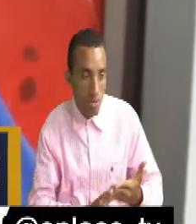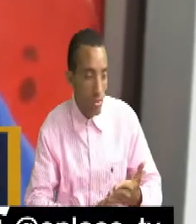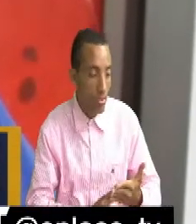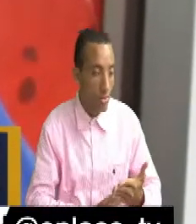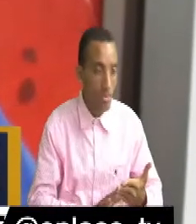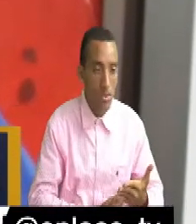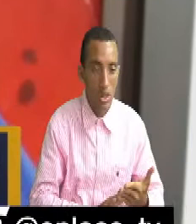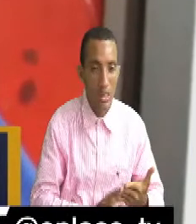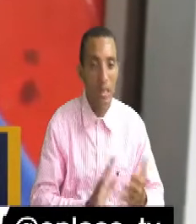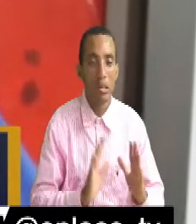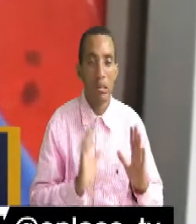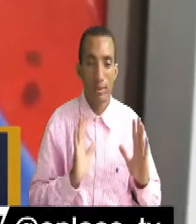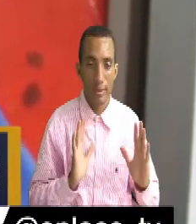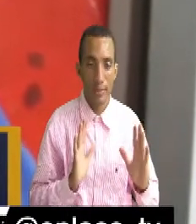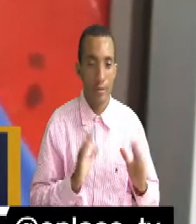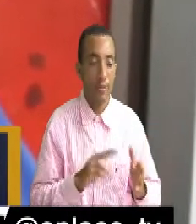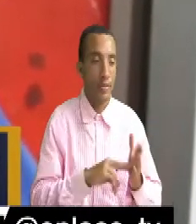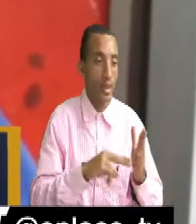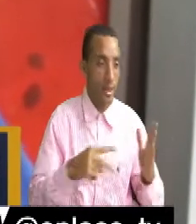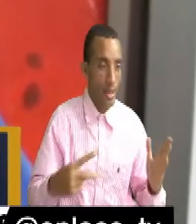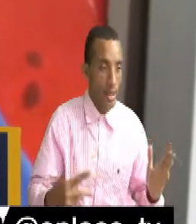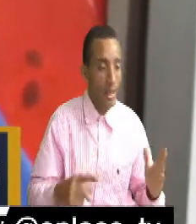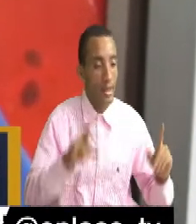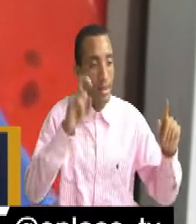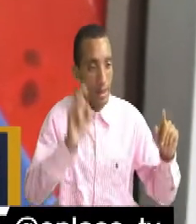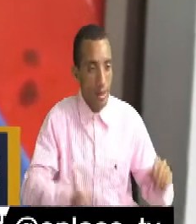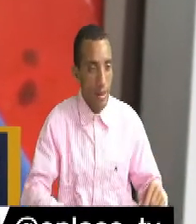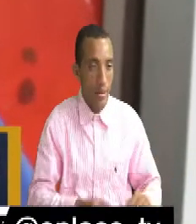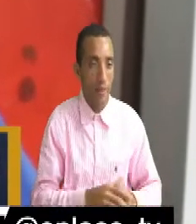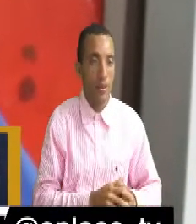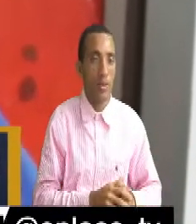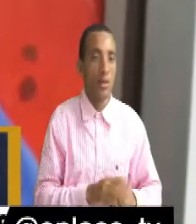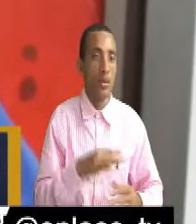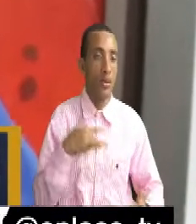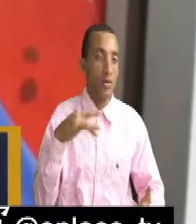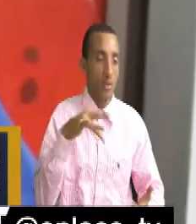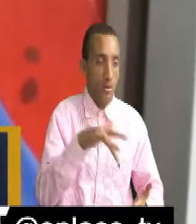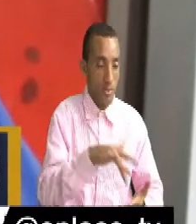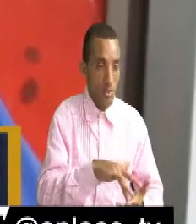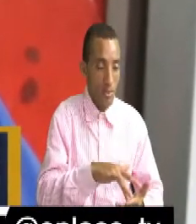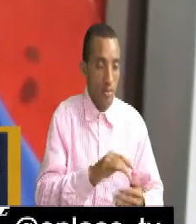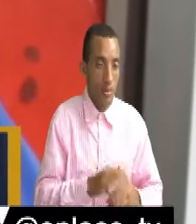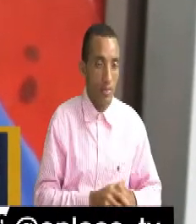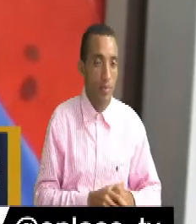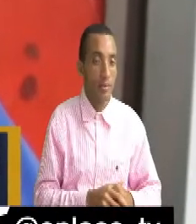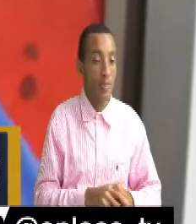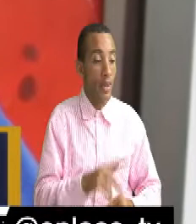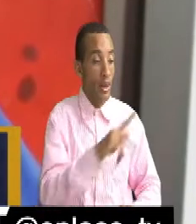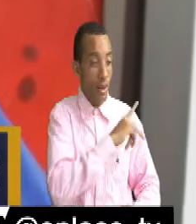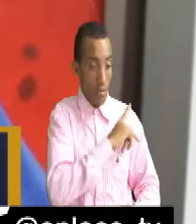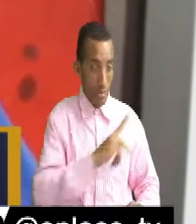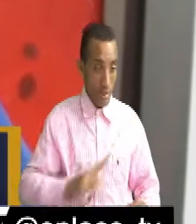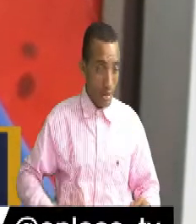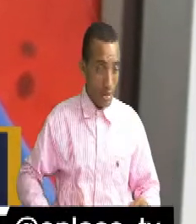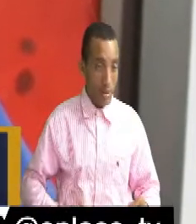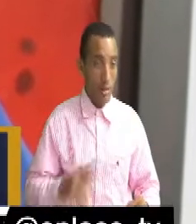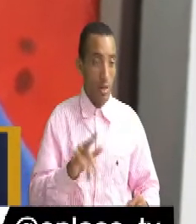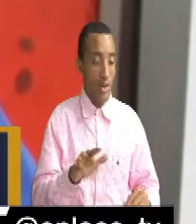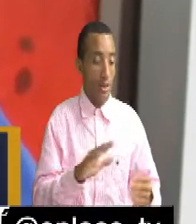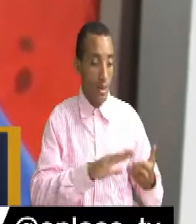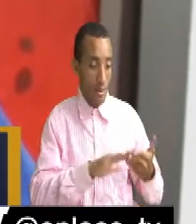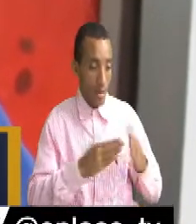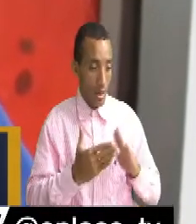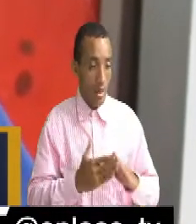pero en ese sentido hubo una intervención muy positiva por parte del Ministerio Público, en el cual el presidente de Junta de Acción Comunal, como la misma líder, quedaron